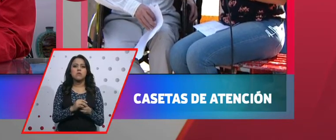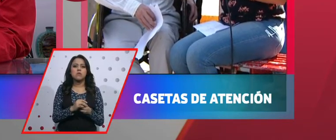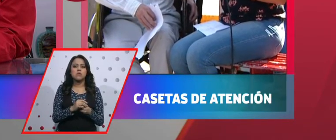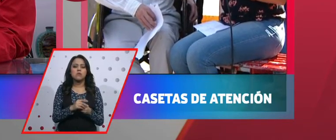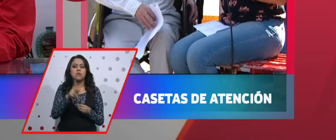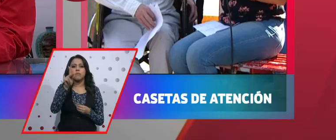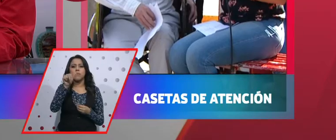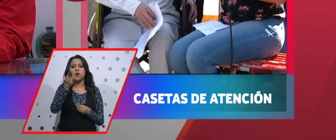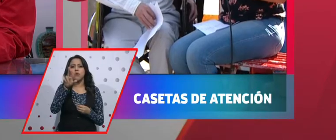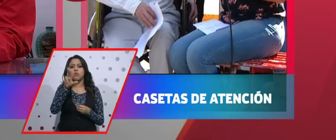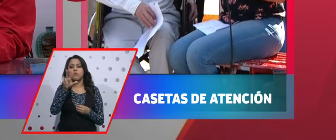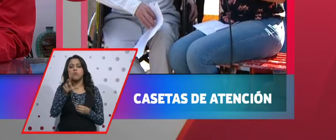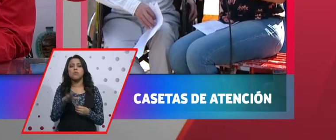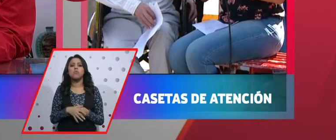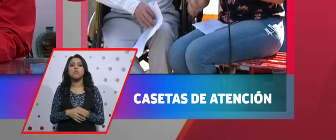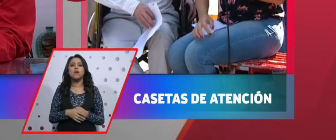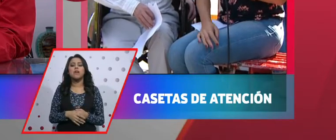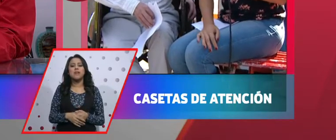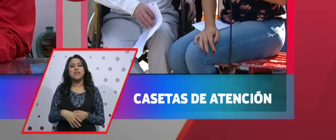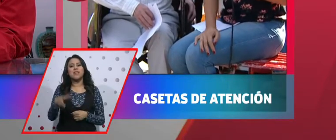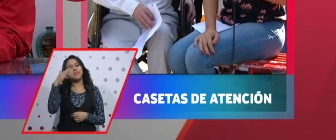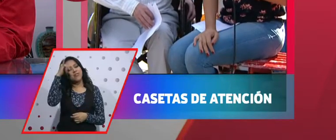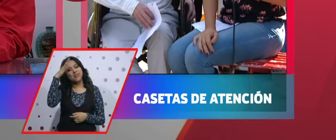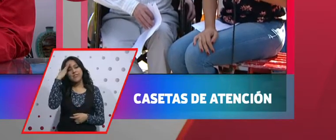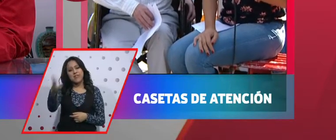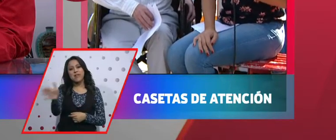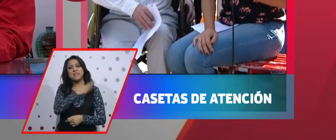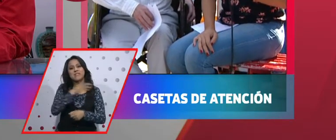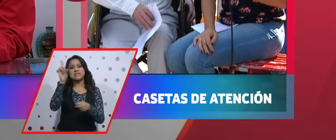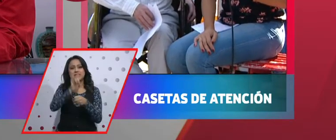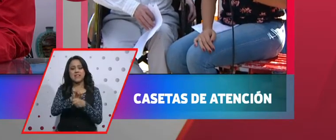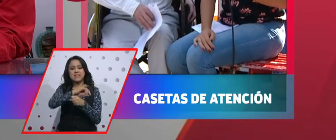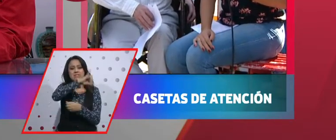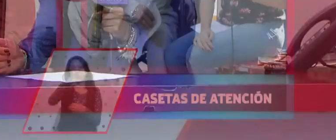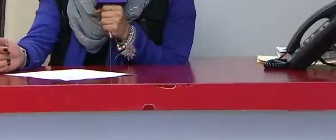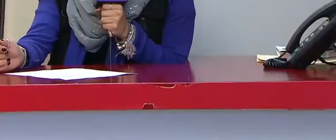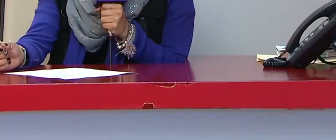Bien, Pau. Señor Garralda, buenos días. Buenos días. Oye, Pau, mira,